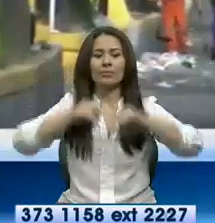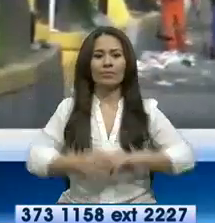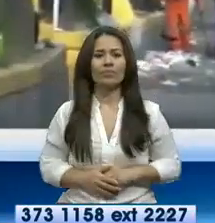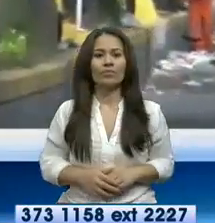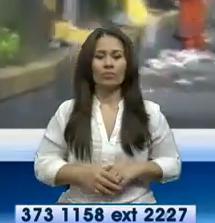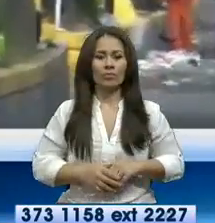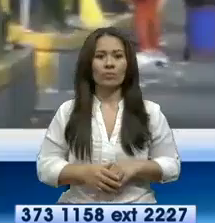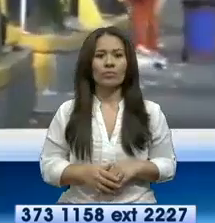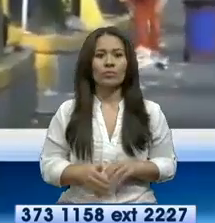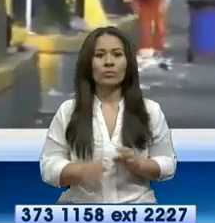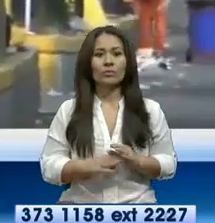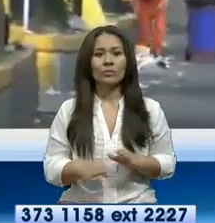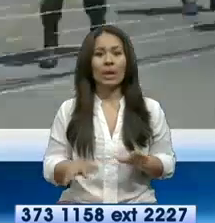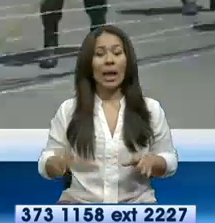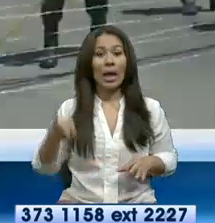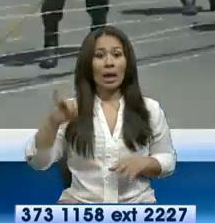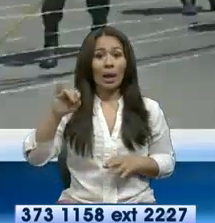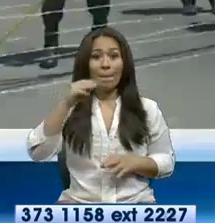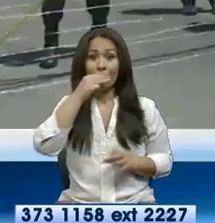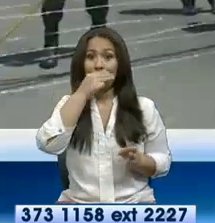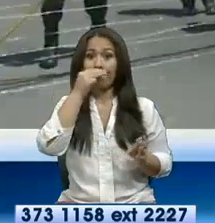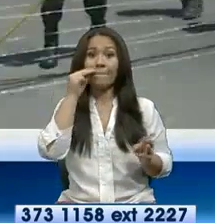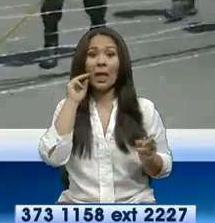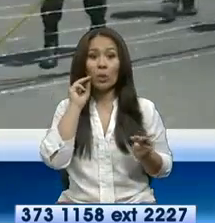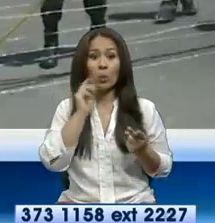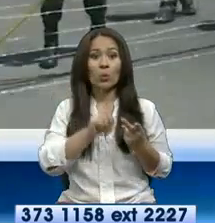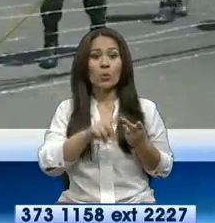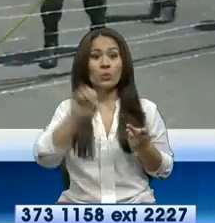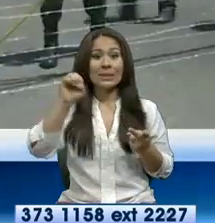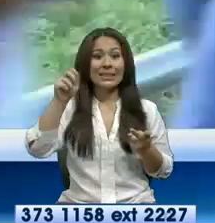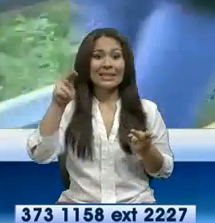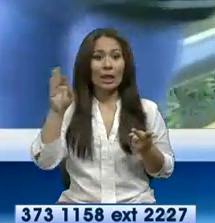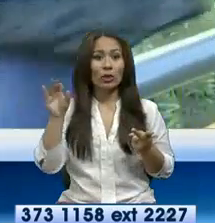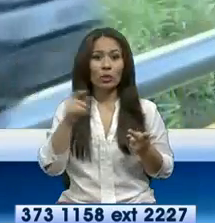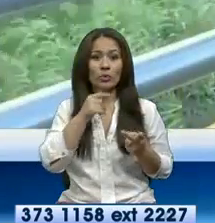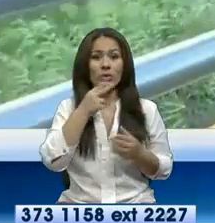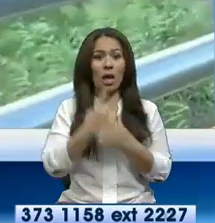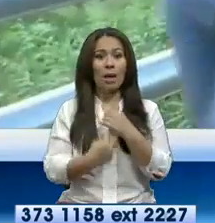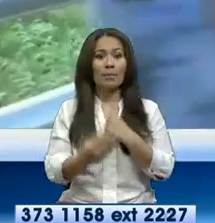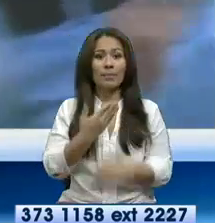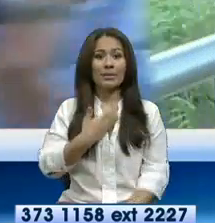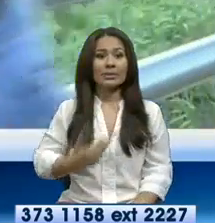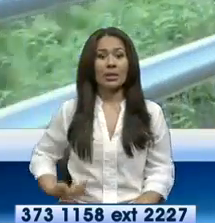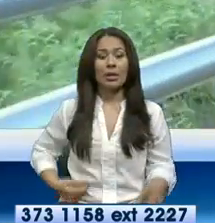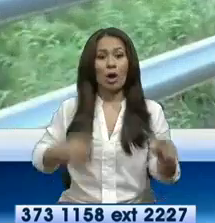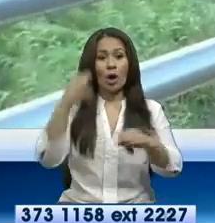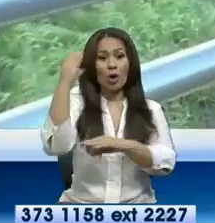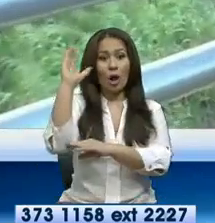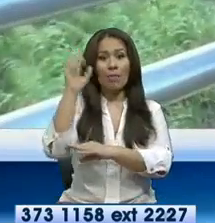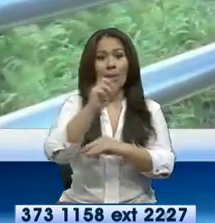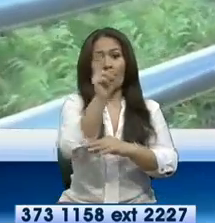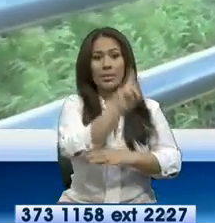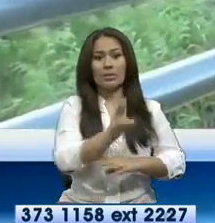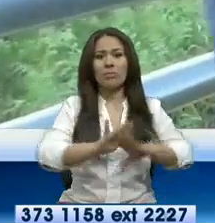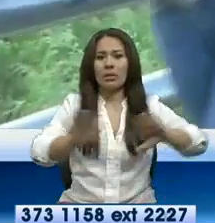Manuel Santos y Nicolás Maduro, donde se acordó una reapertura progresiva y la normalización de la situación.